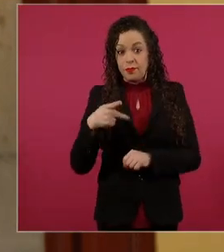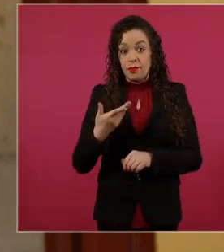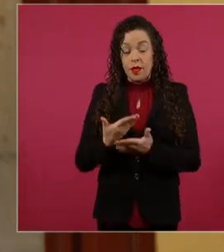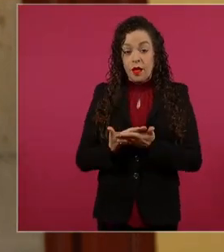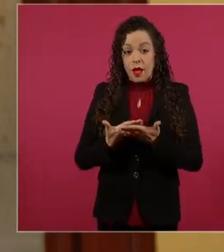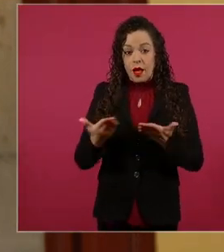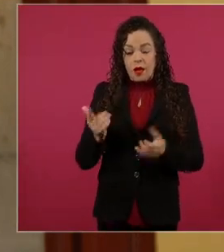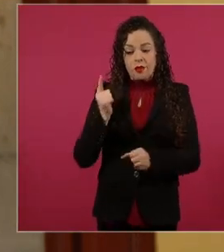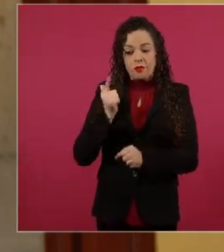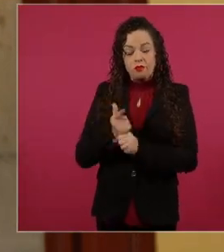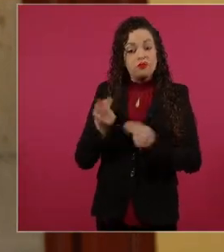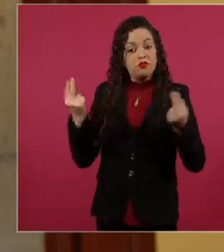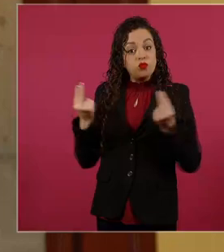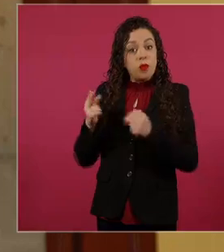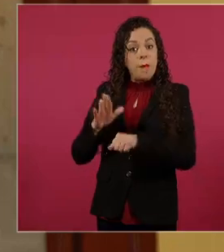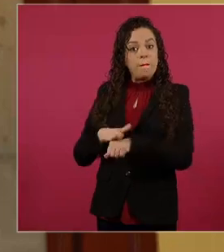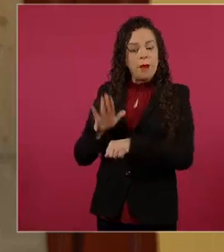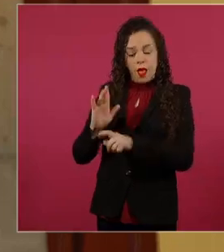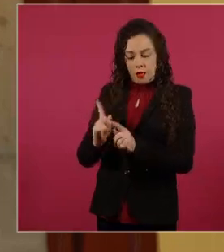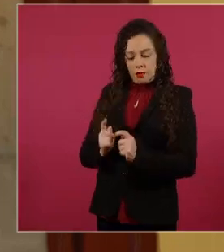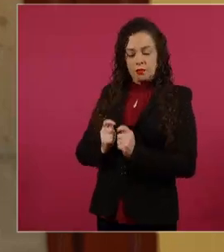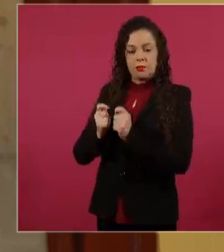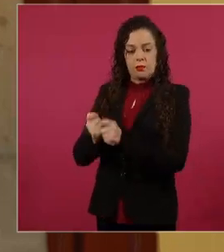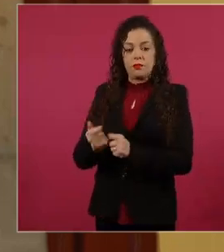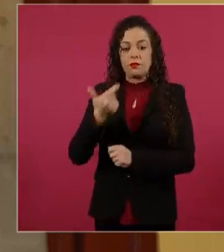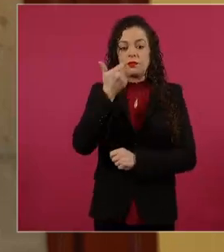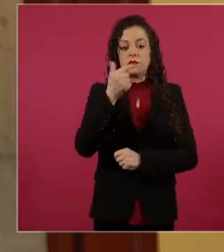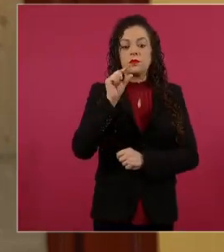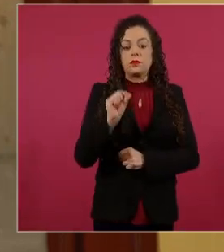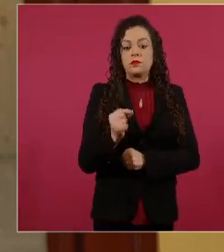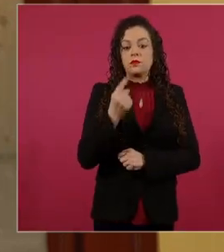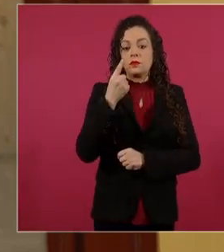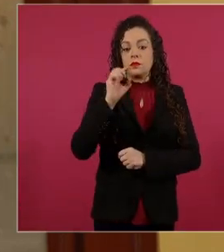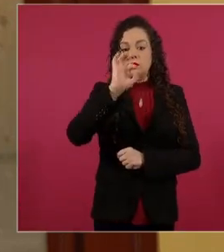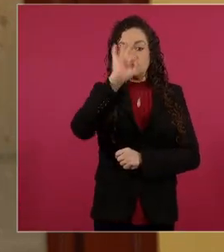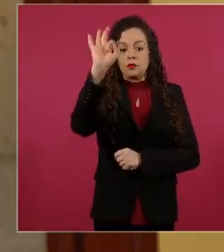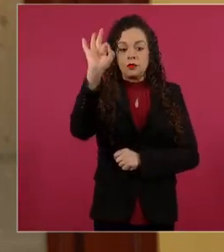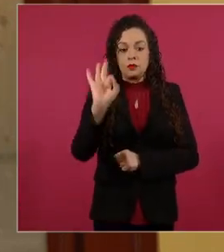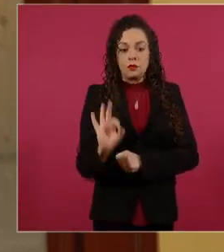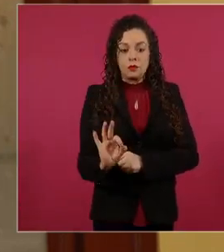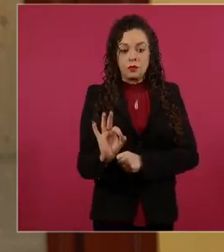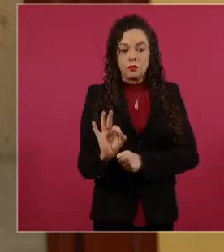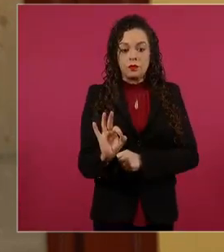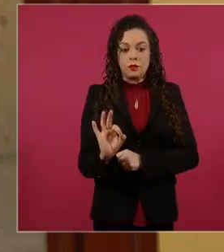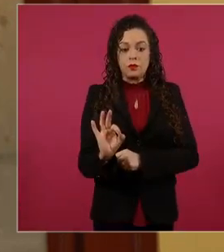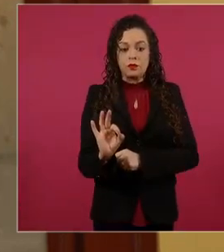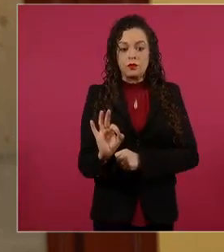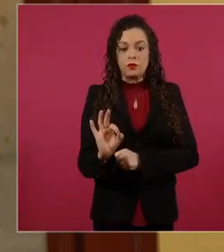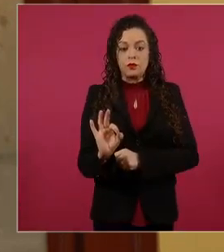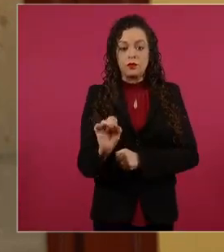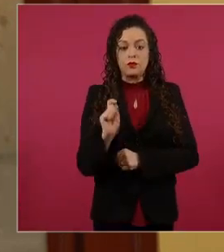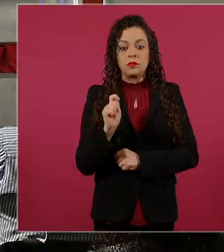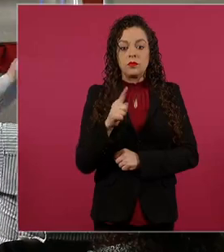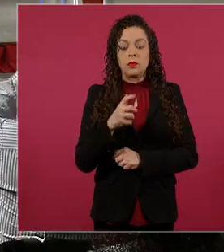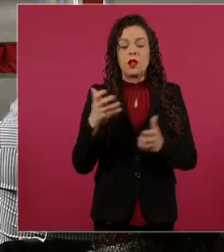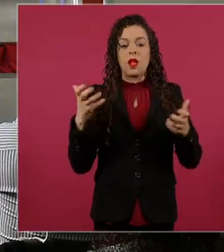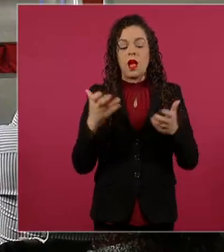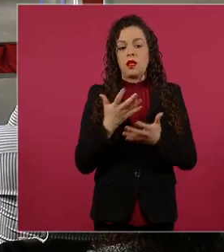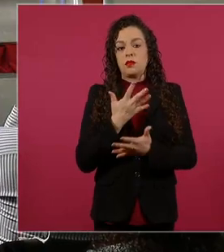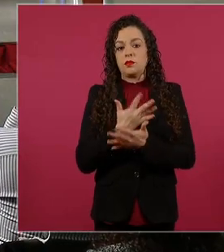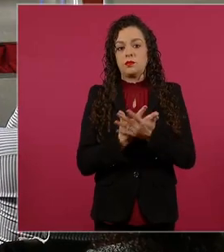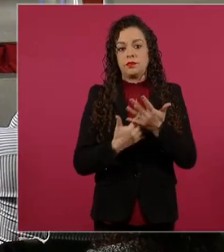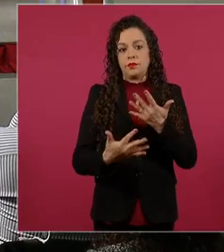De vivienda nueva fue el 7.1 por ciento a través de la estrategia de autoproducción, estrategia